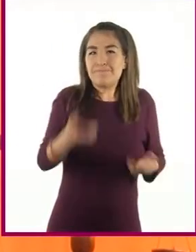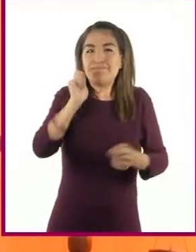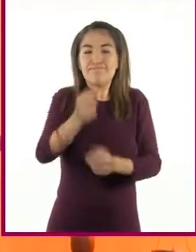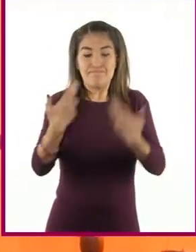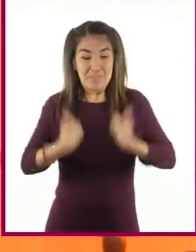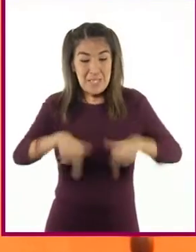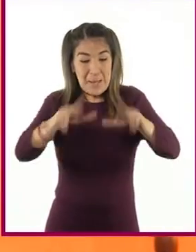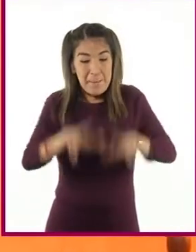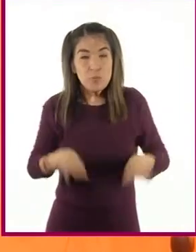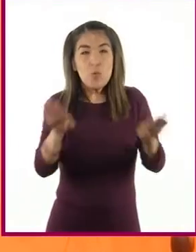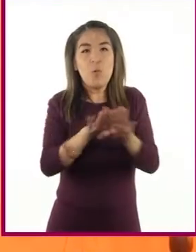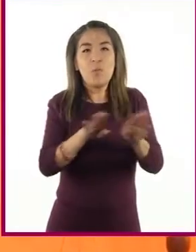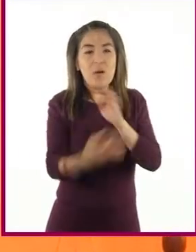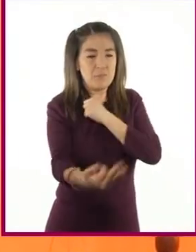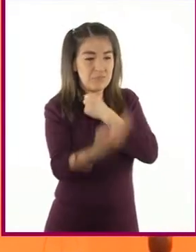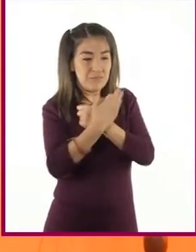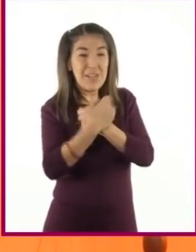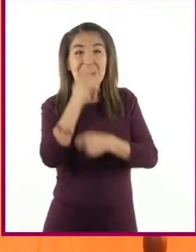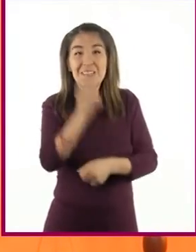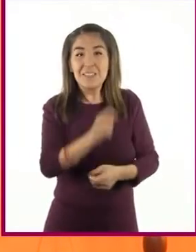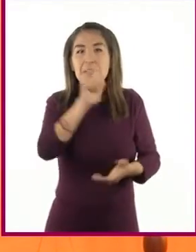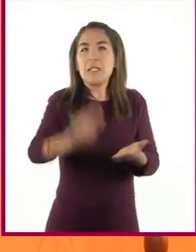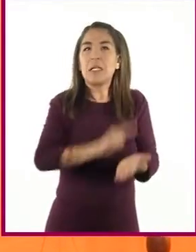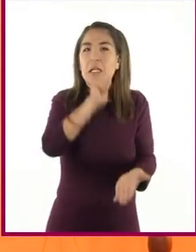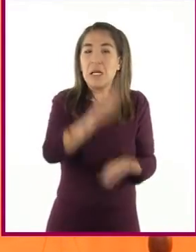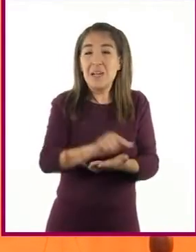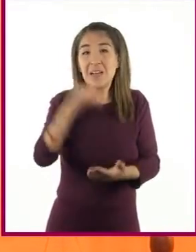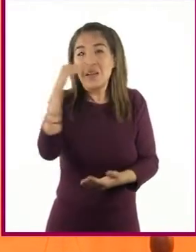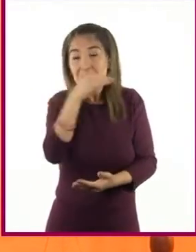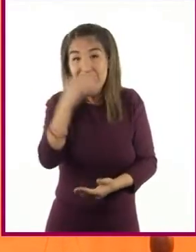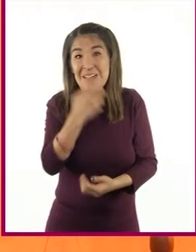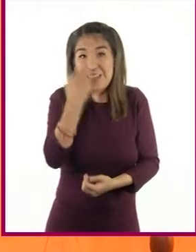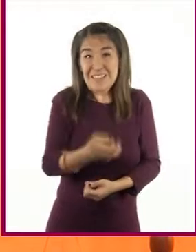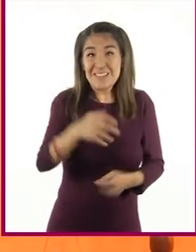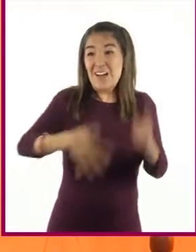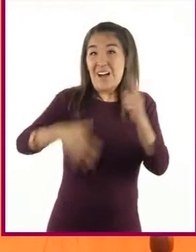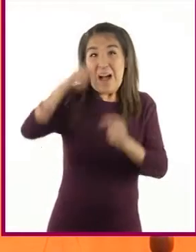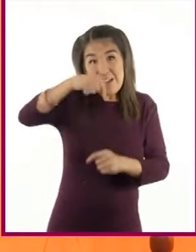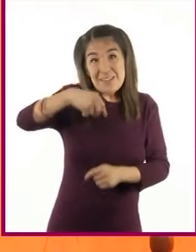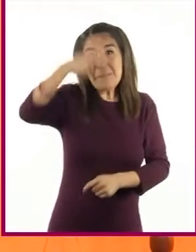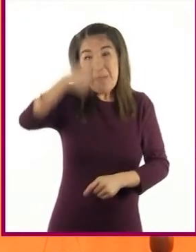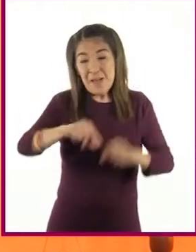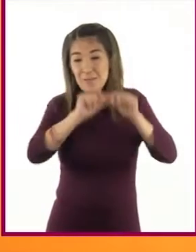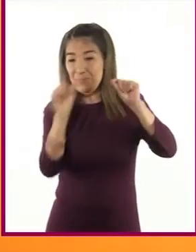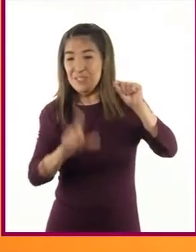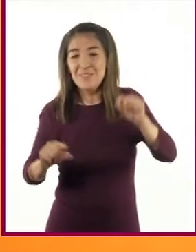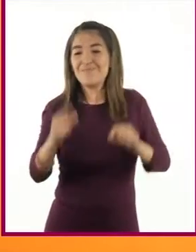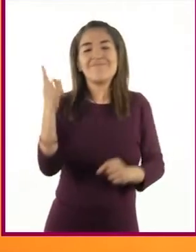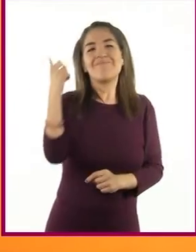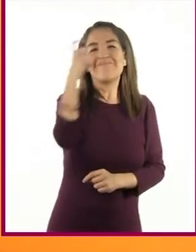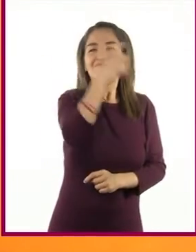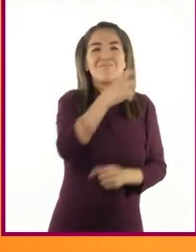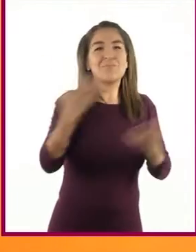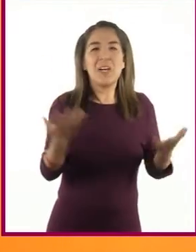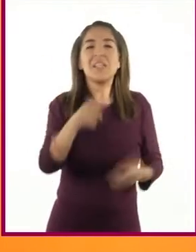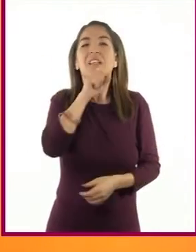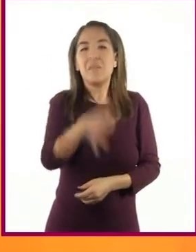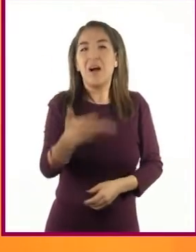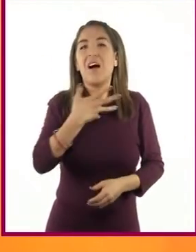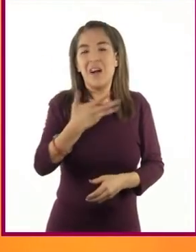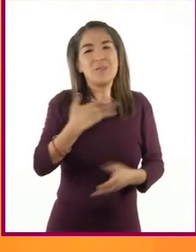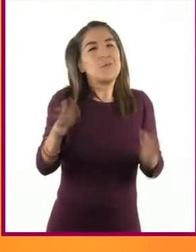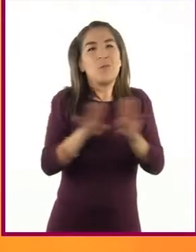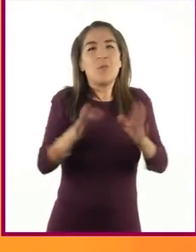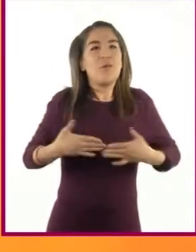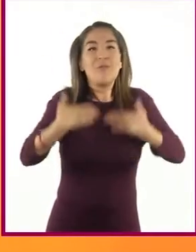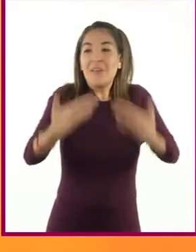legal gratuita no es una situación común en nuestro país. También hay desconfianza en el